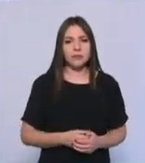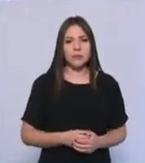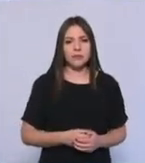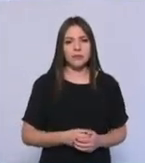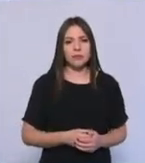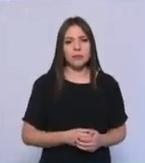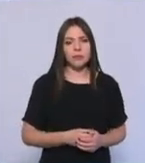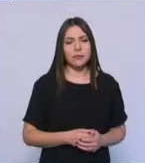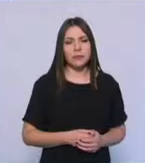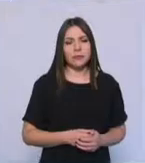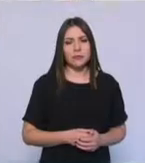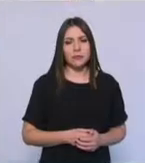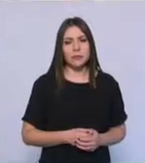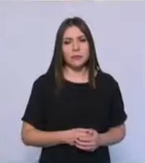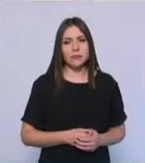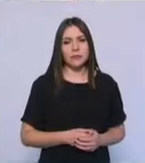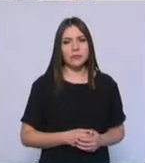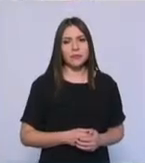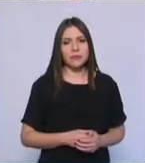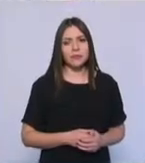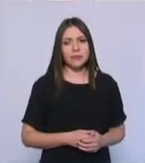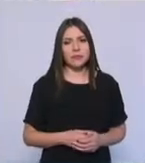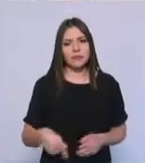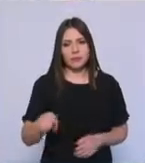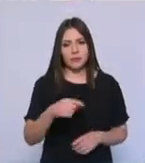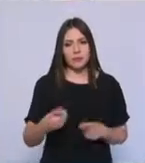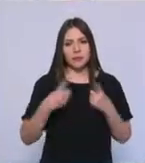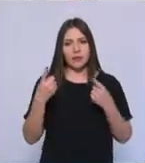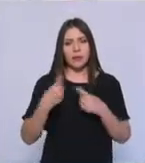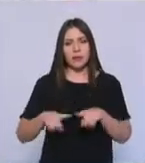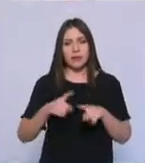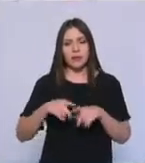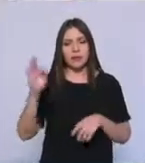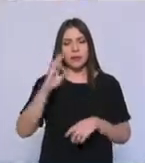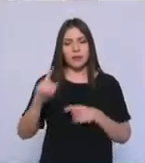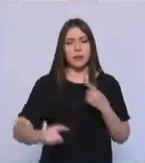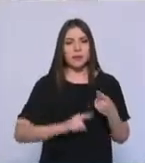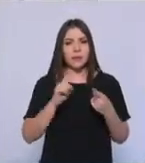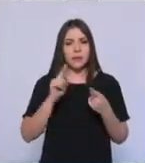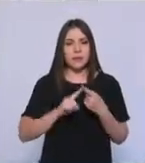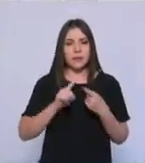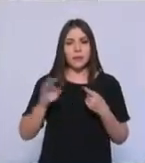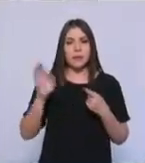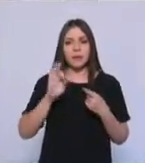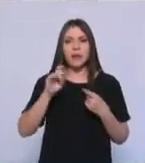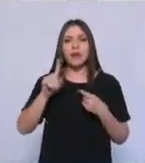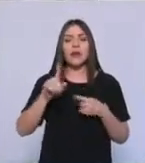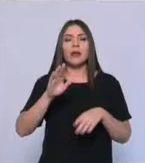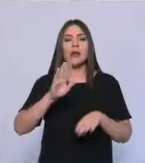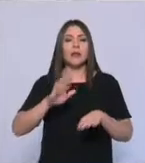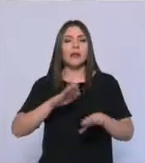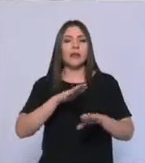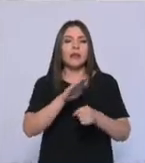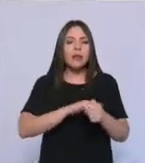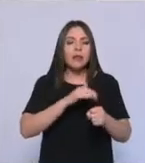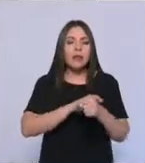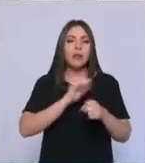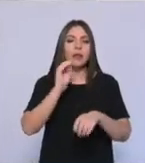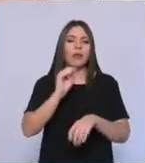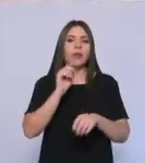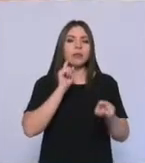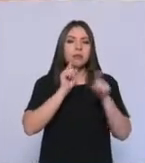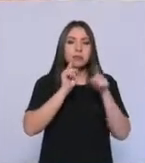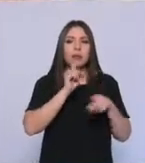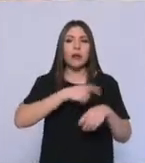que exista esta acción que tenga una connotación sexual y que la persona que lo esté recibiendo